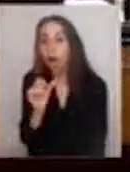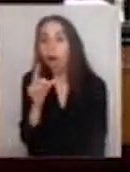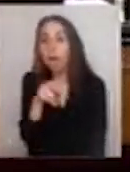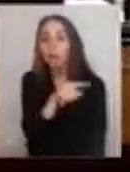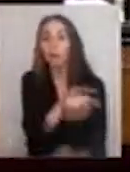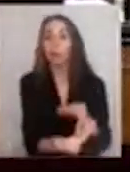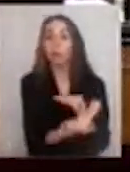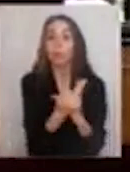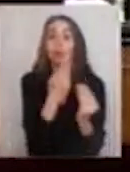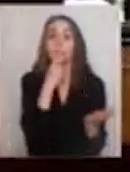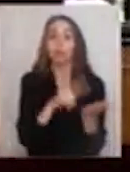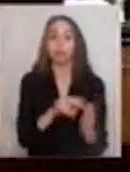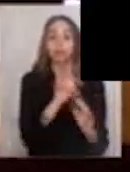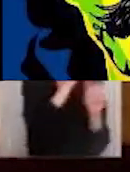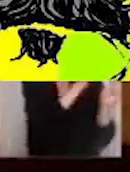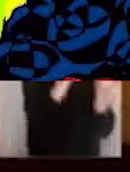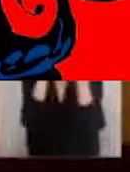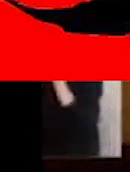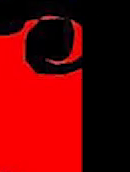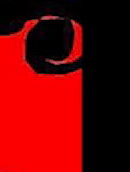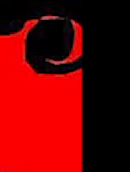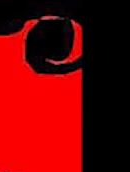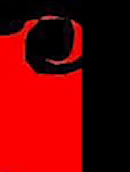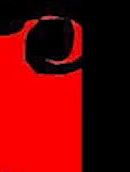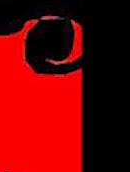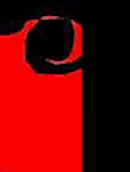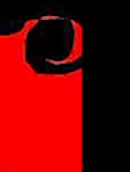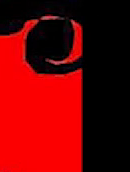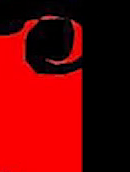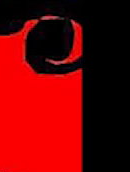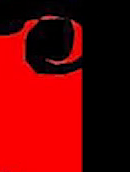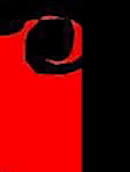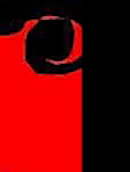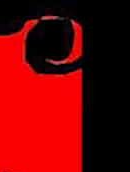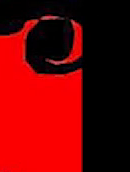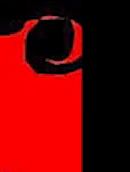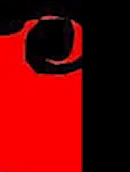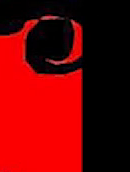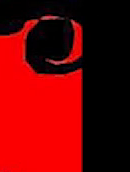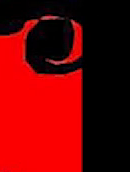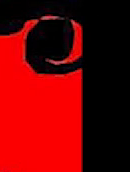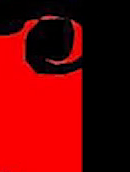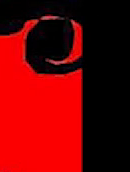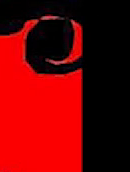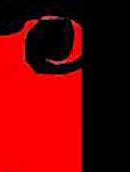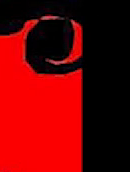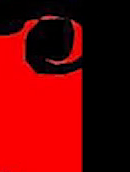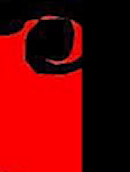solicitado. Corresponde a continuación, entonces.